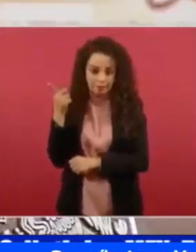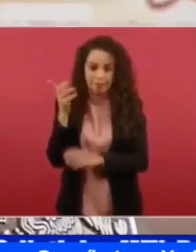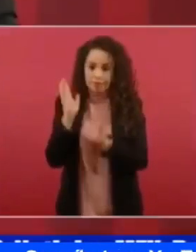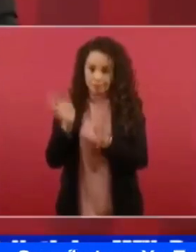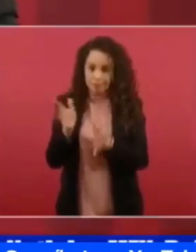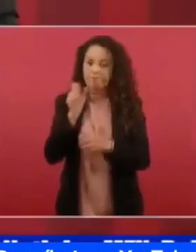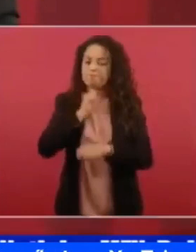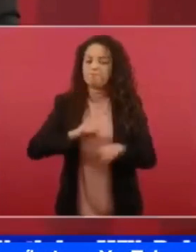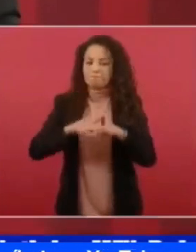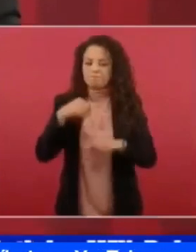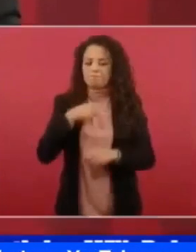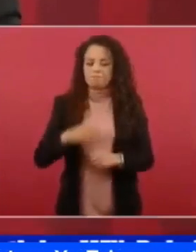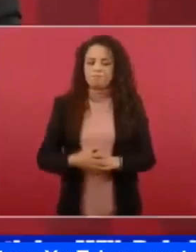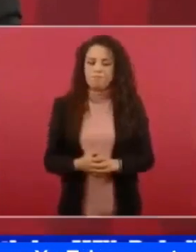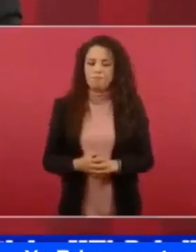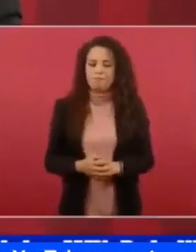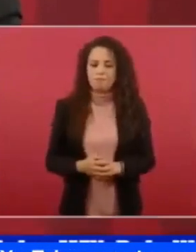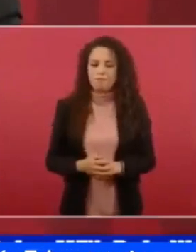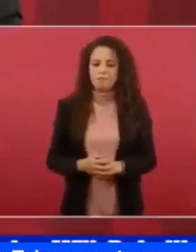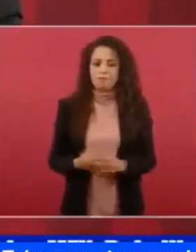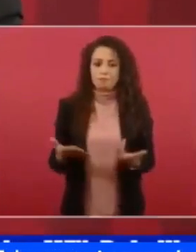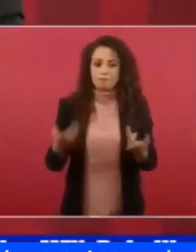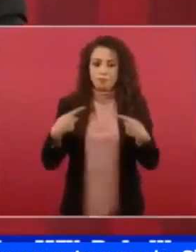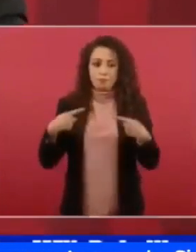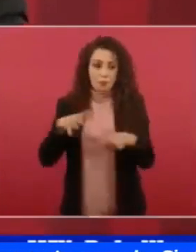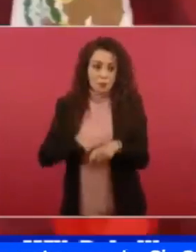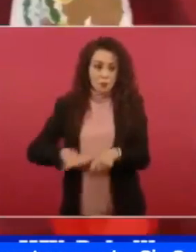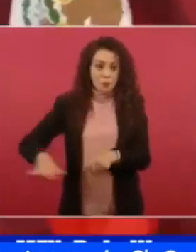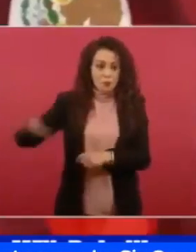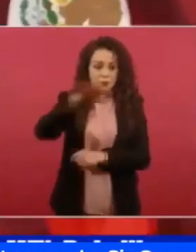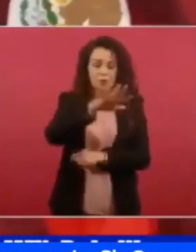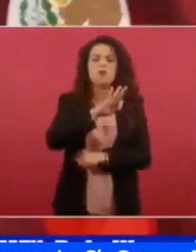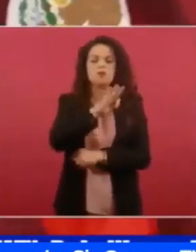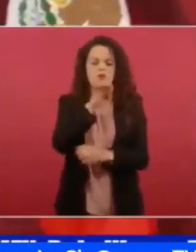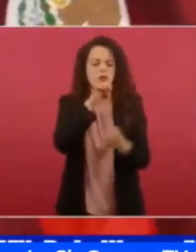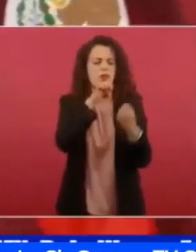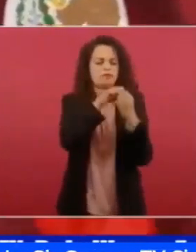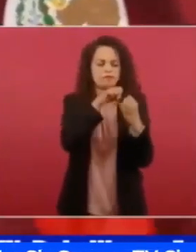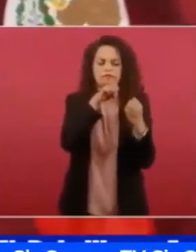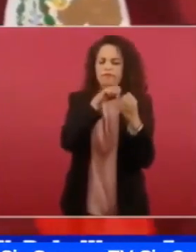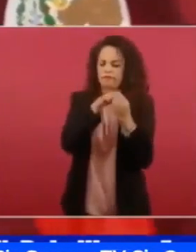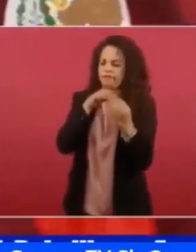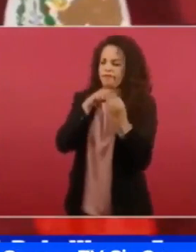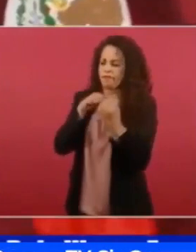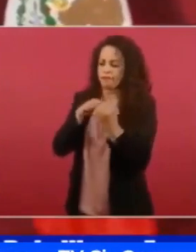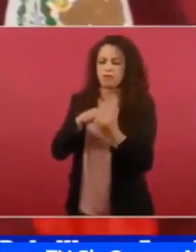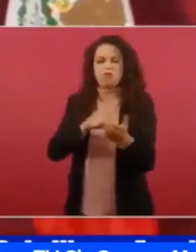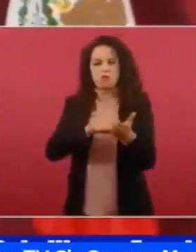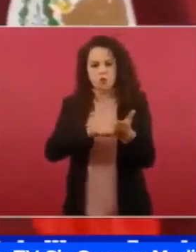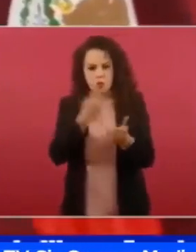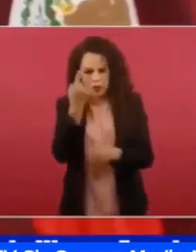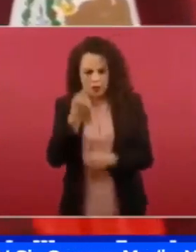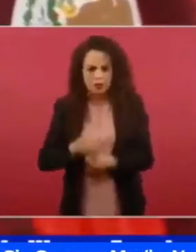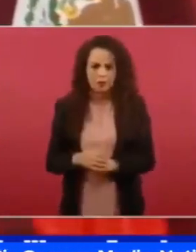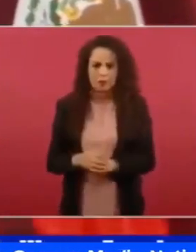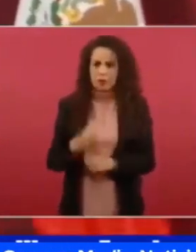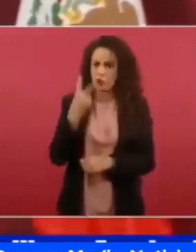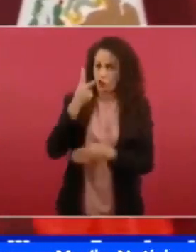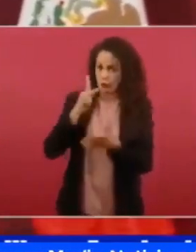que al pueblo se le puede engañar una vez, 2 veces, decía Lincoln, pero no se le puede engañar todo el